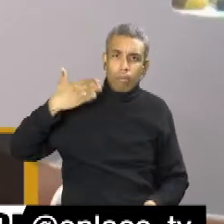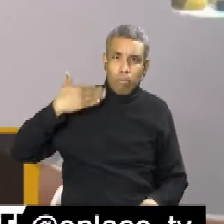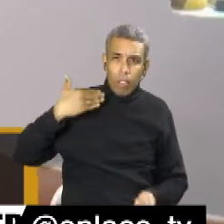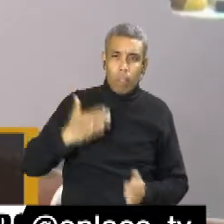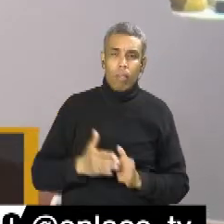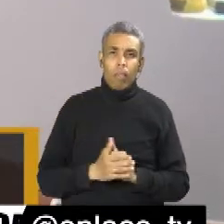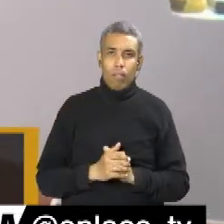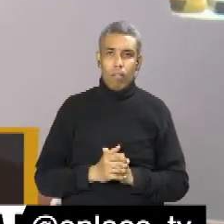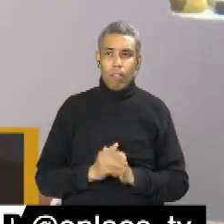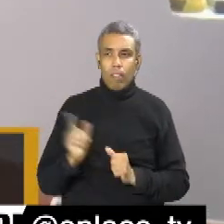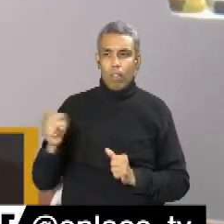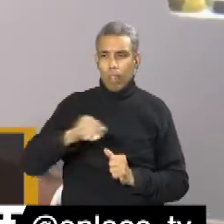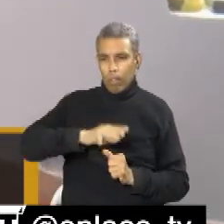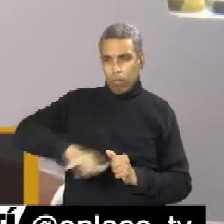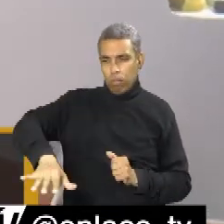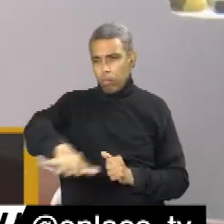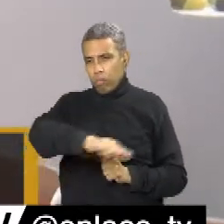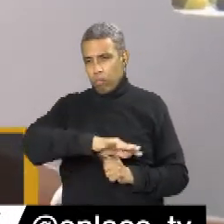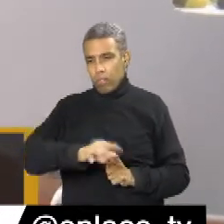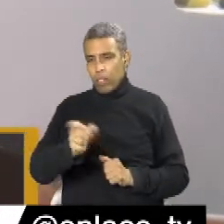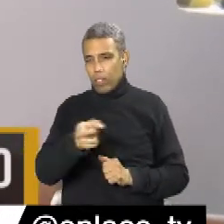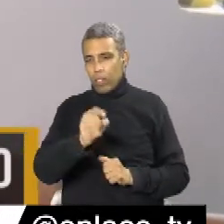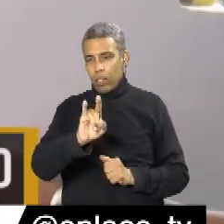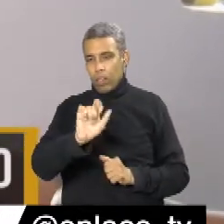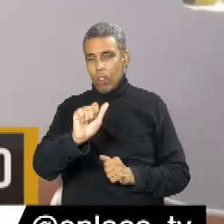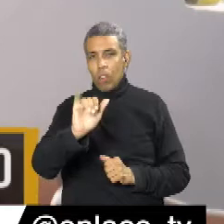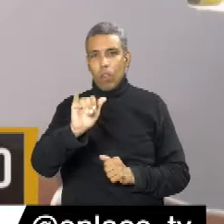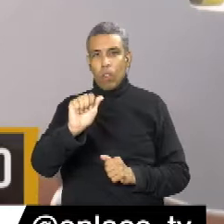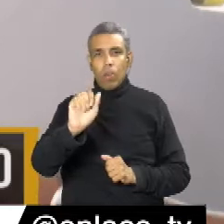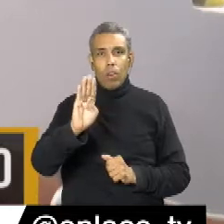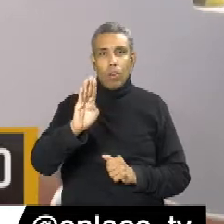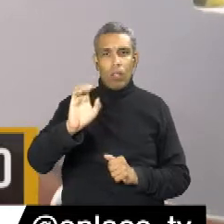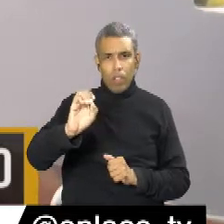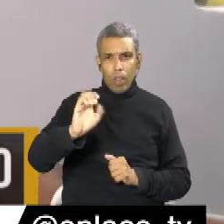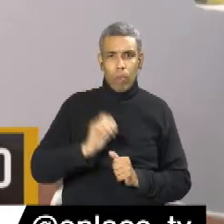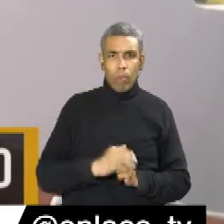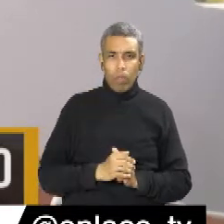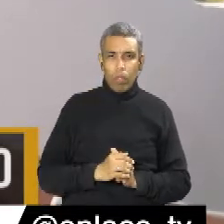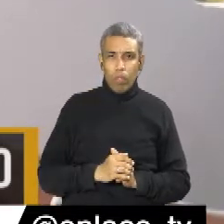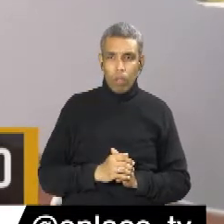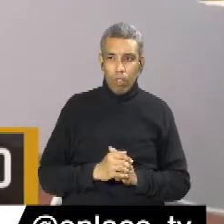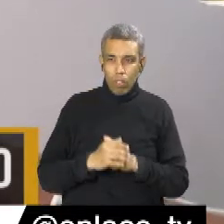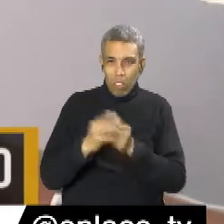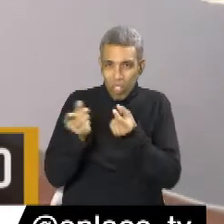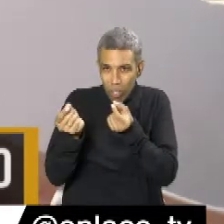corregimiento del Guayao, que es en cercanías de Cerro Burgos, ya llegando a Cimití,